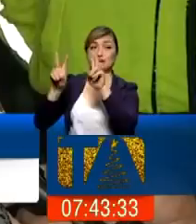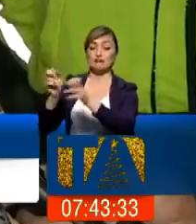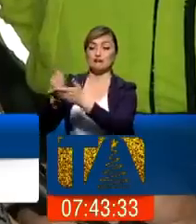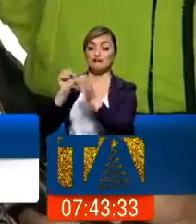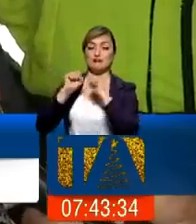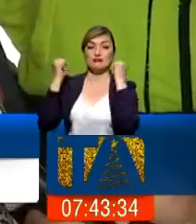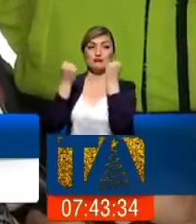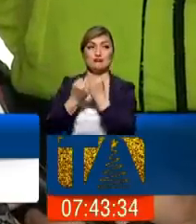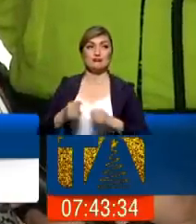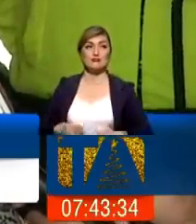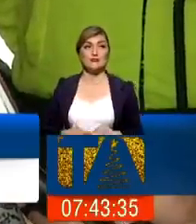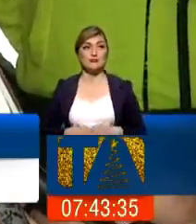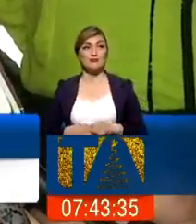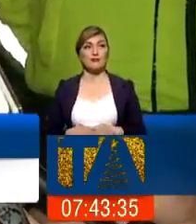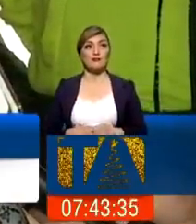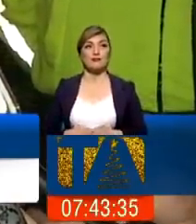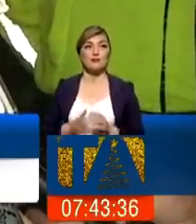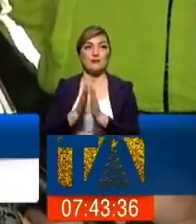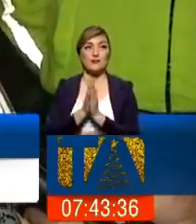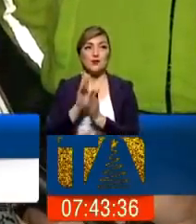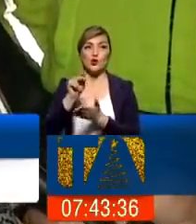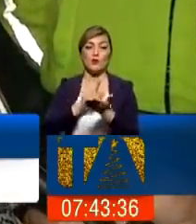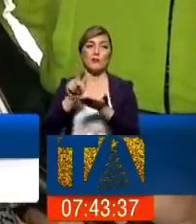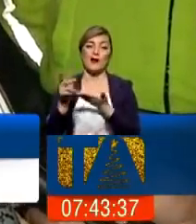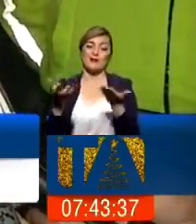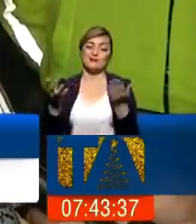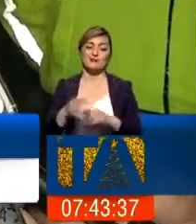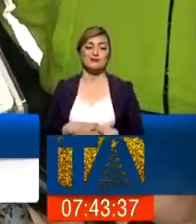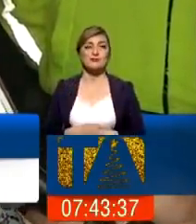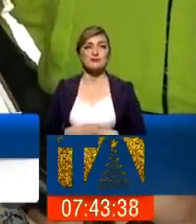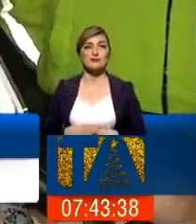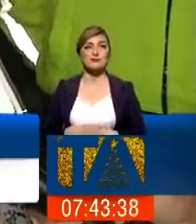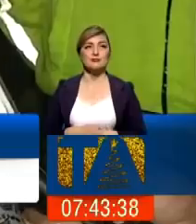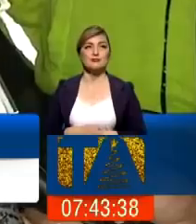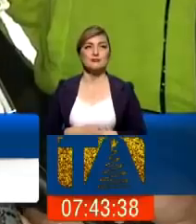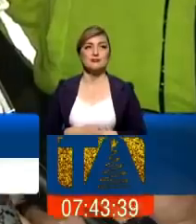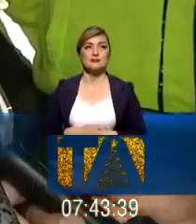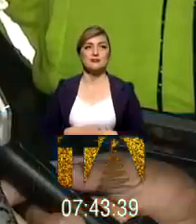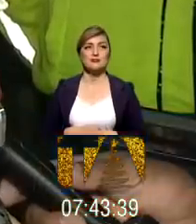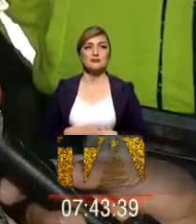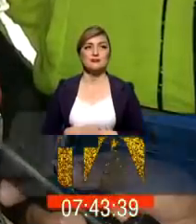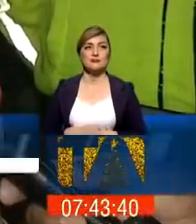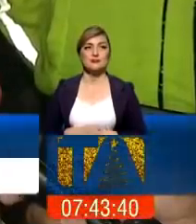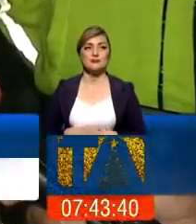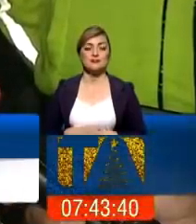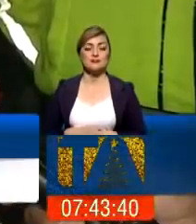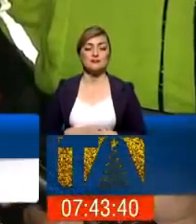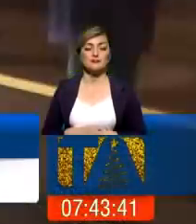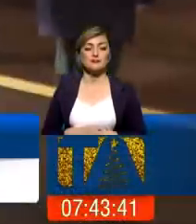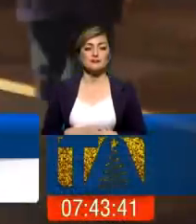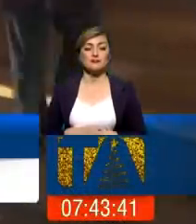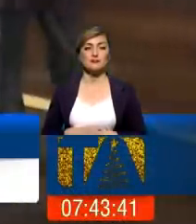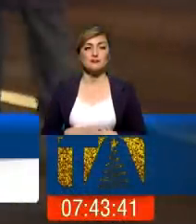ayuda social, que también se puede pedir a cambio, en vez de pagar una pecuniaria, ¿no? La sanción pecuniaria puede hacer el trabajo